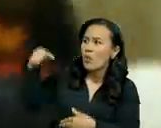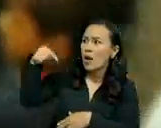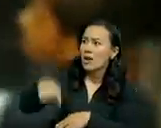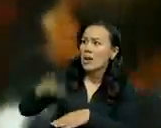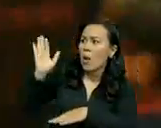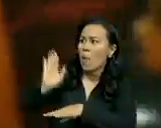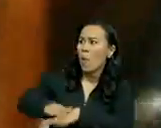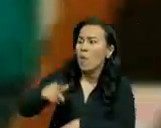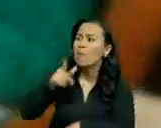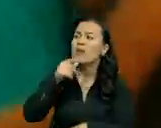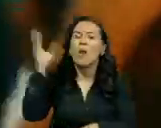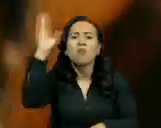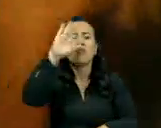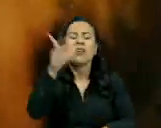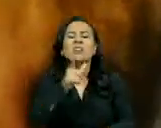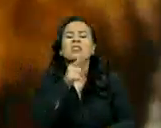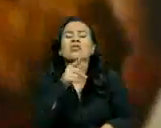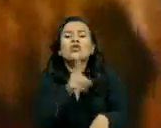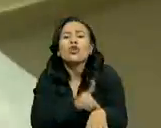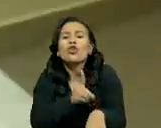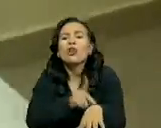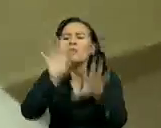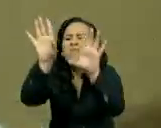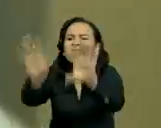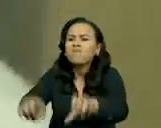Decían que querían hacer justicia con sus manos.